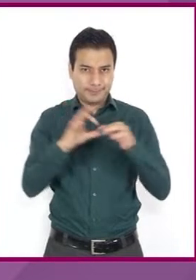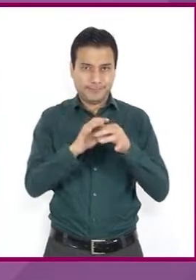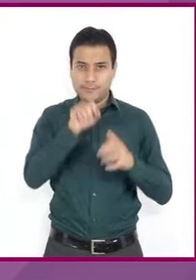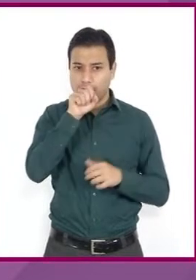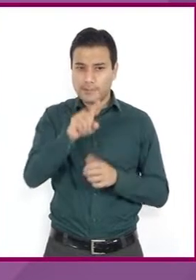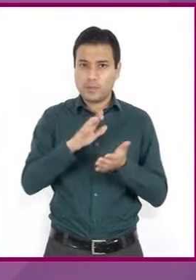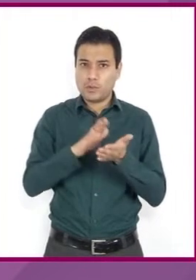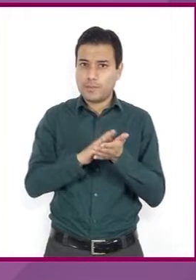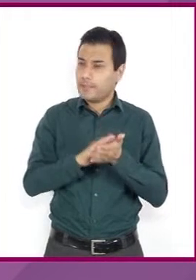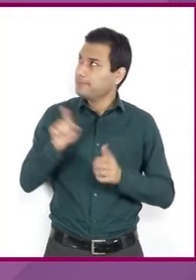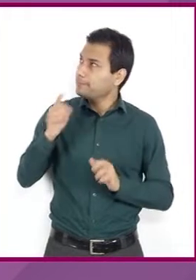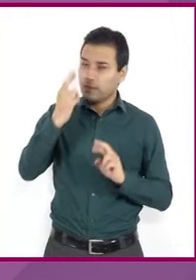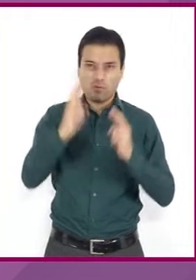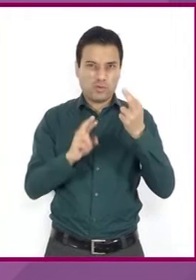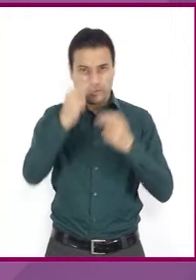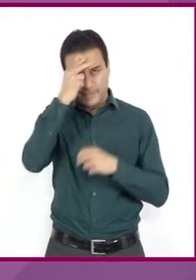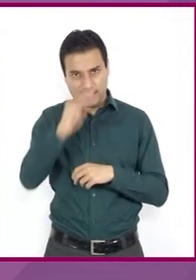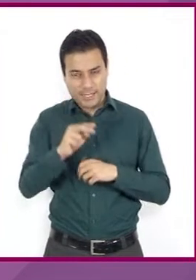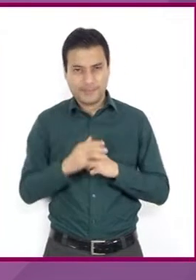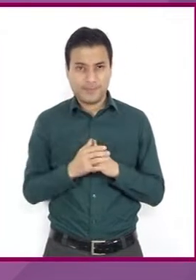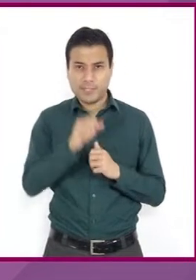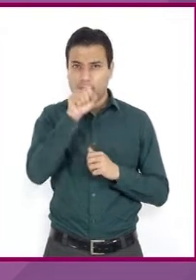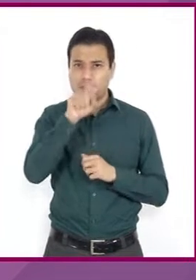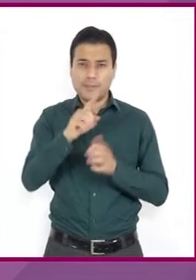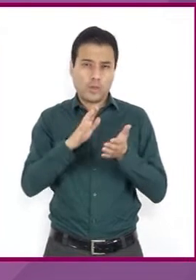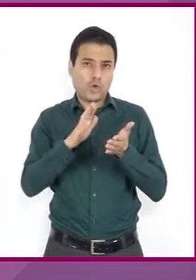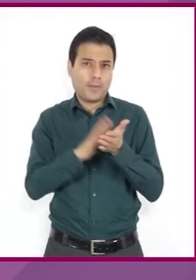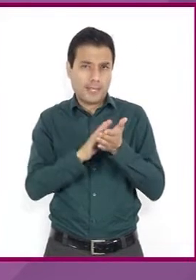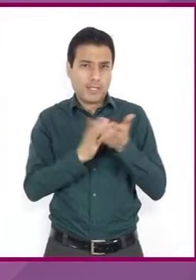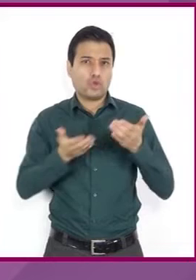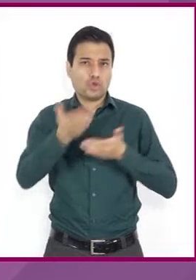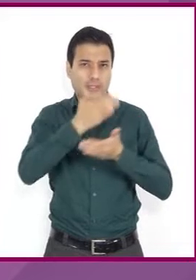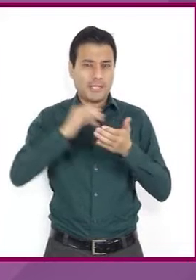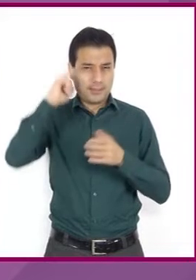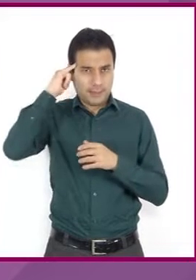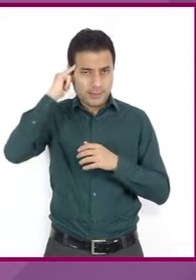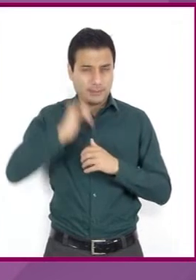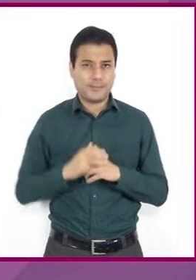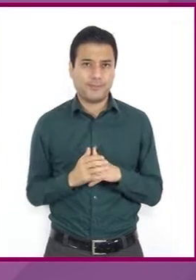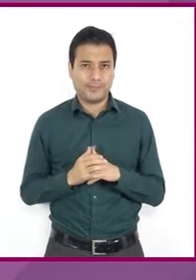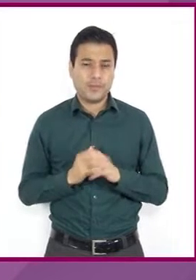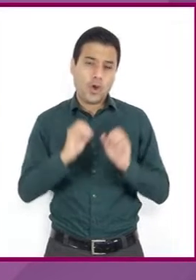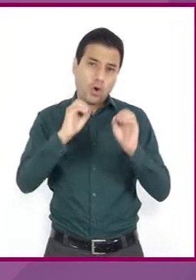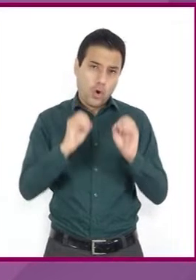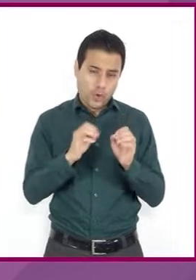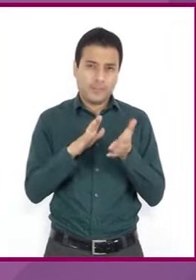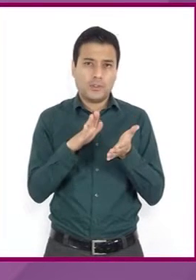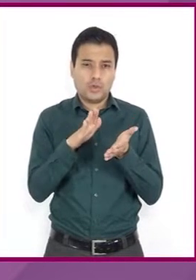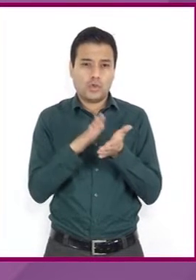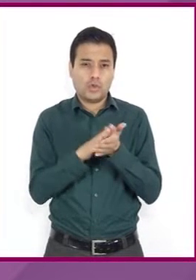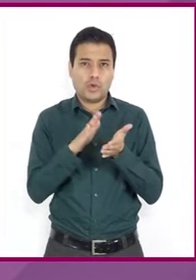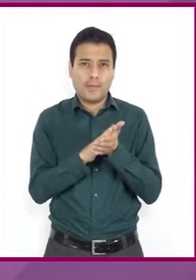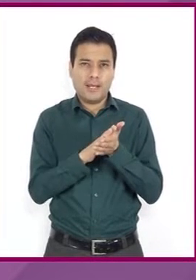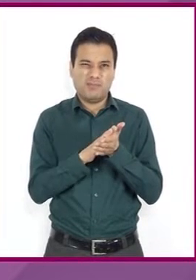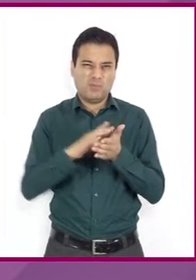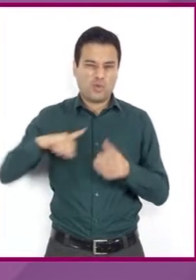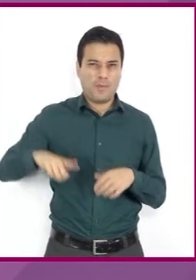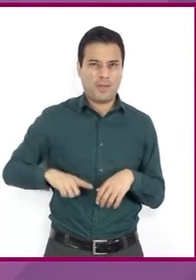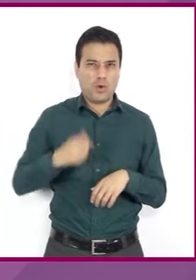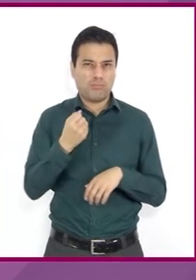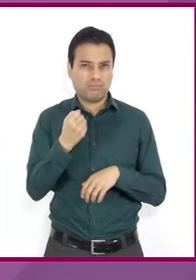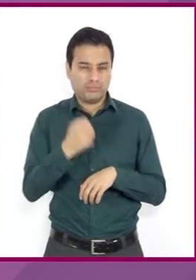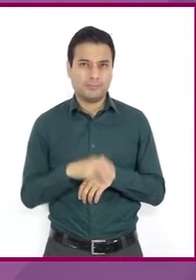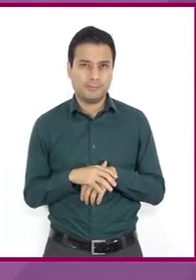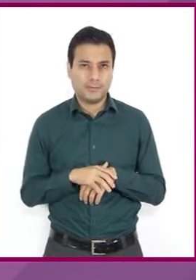de la Revolución Mexicana, la novela social indigenista o la novela de las dictaduras, todas